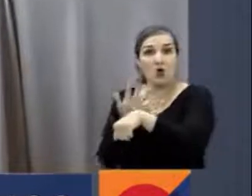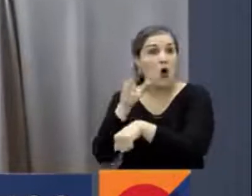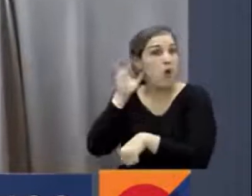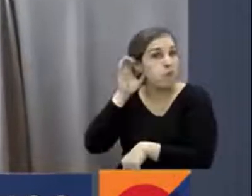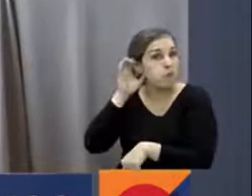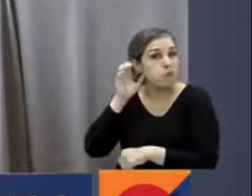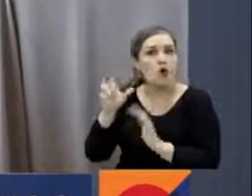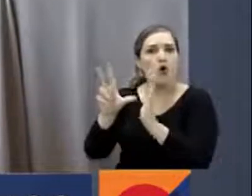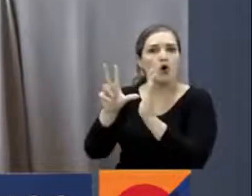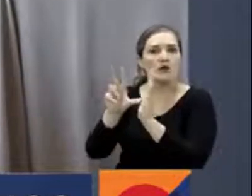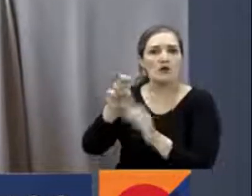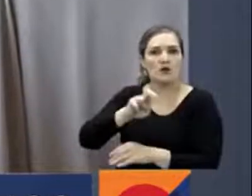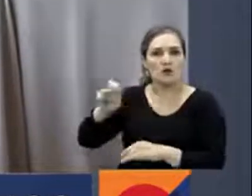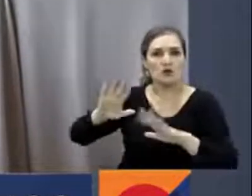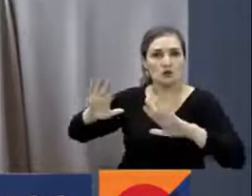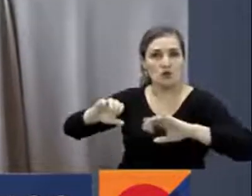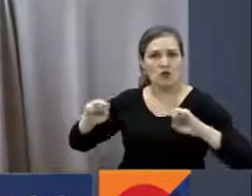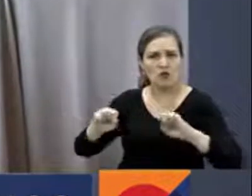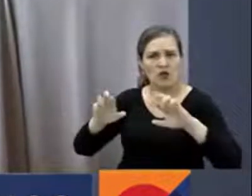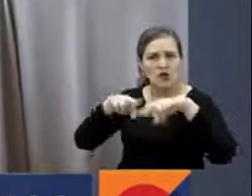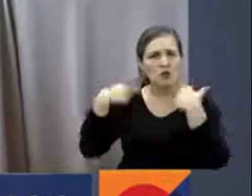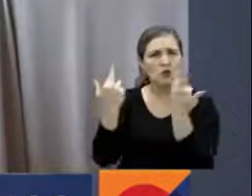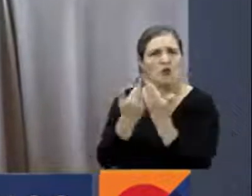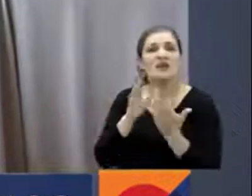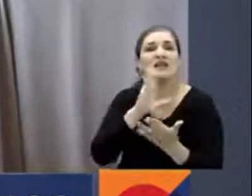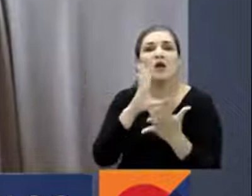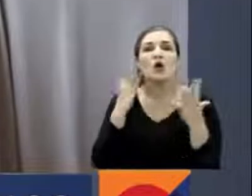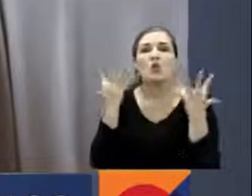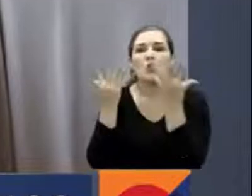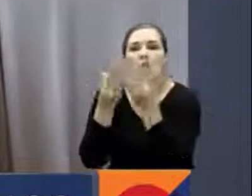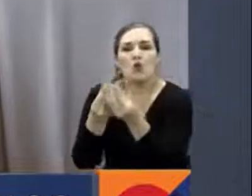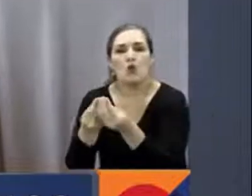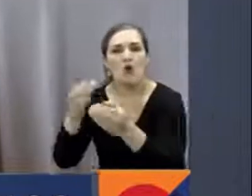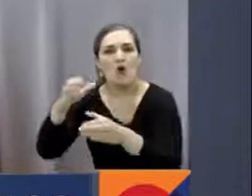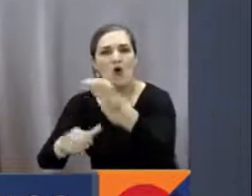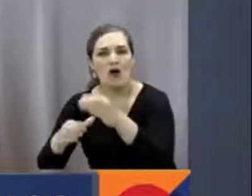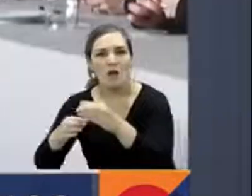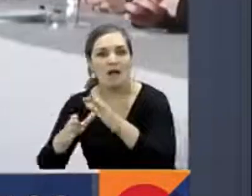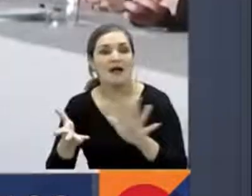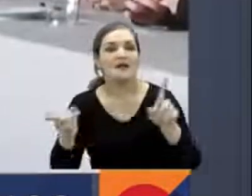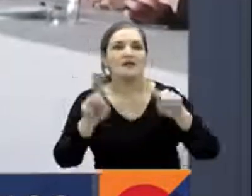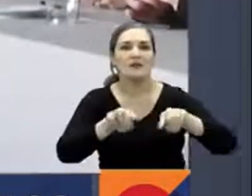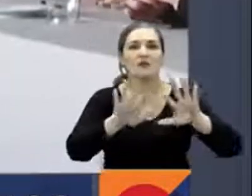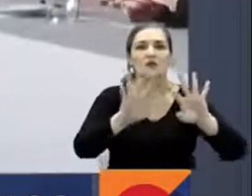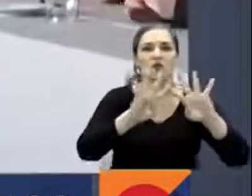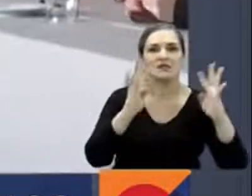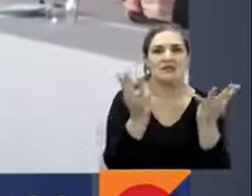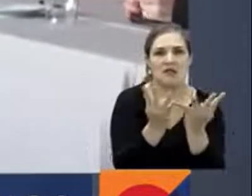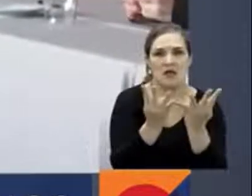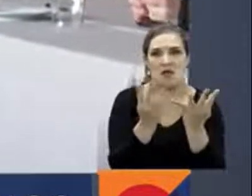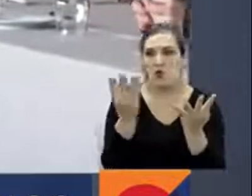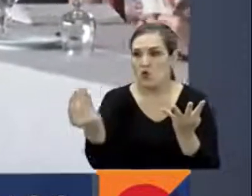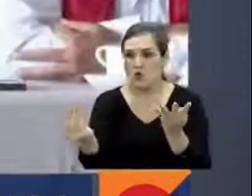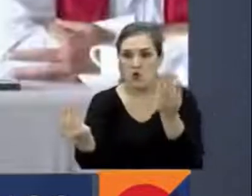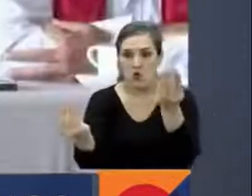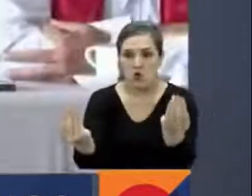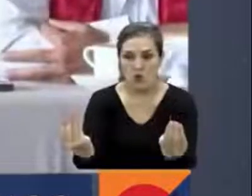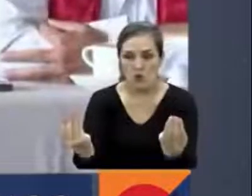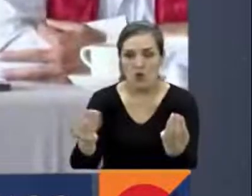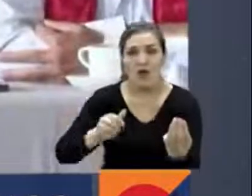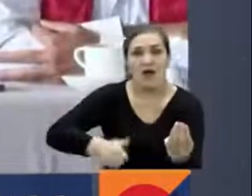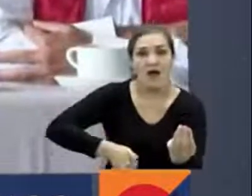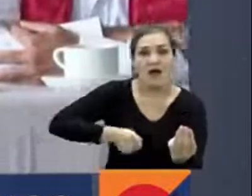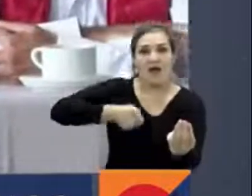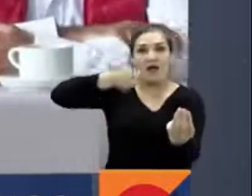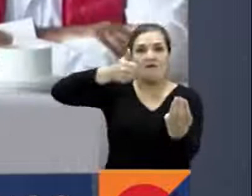al norte de Bogotá. Una reunión de la bancada de Cámara de Representantes y también del Senado en cabeza del jefe de debate parlamentario,